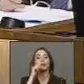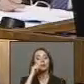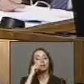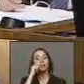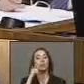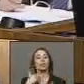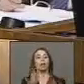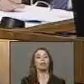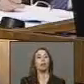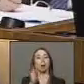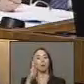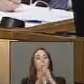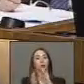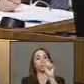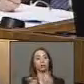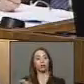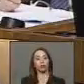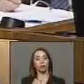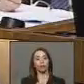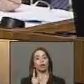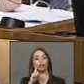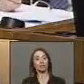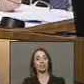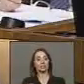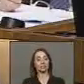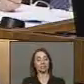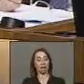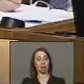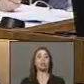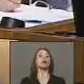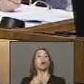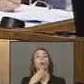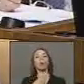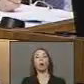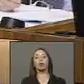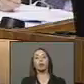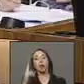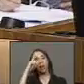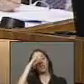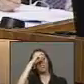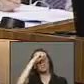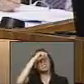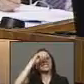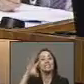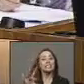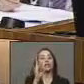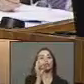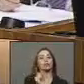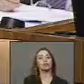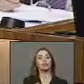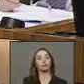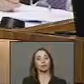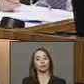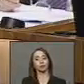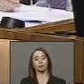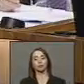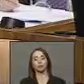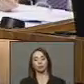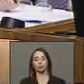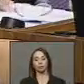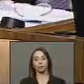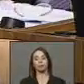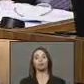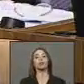es decir, otorgando mayor protección a los trabajadores cesantes, especialmente cuando se hace más difícil encontrar empleo. Así,